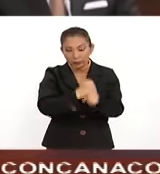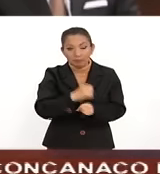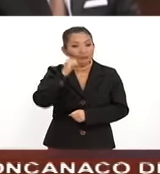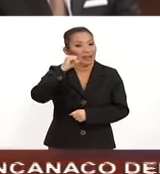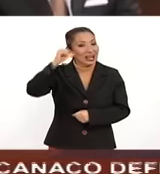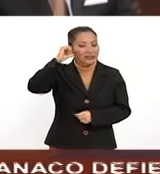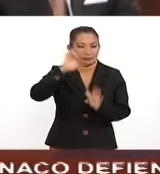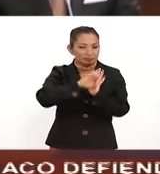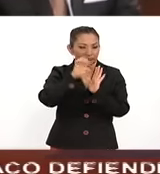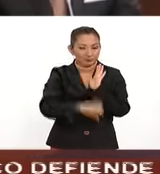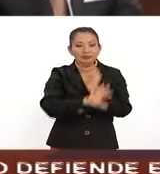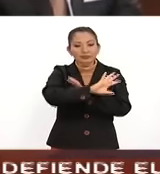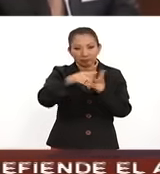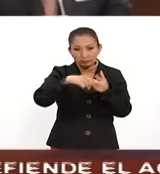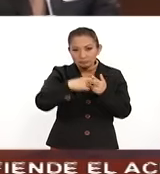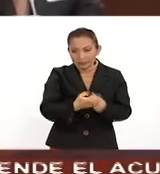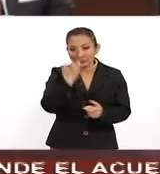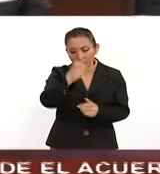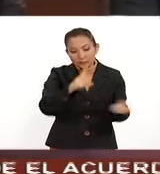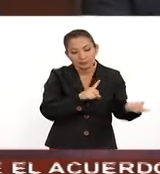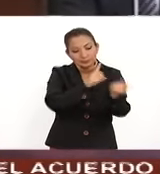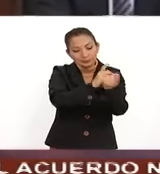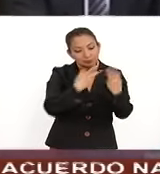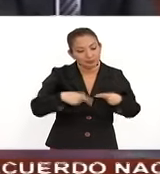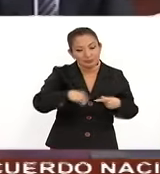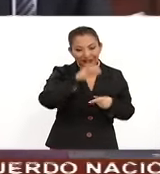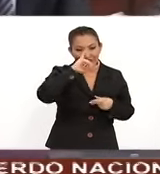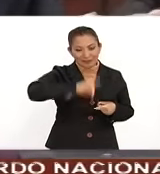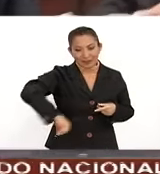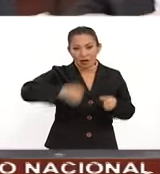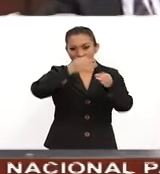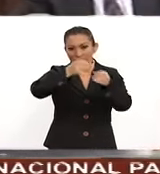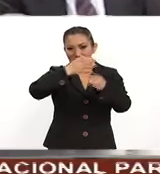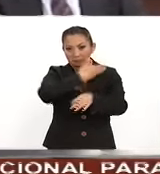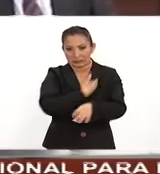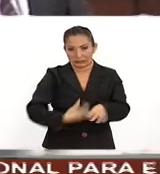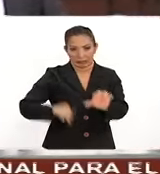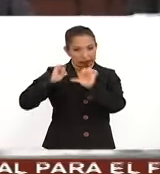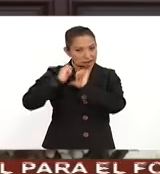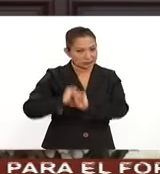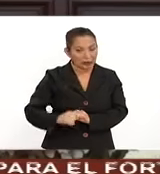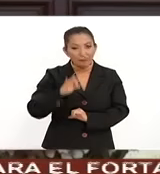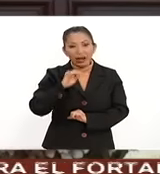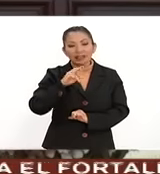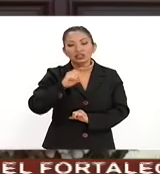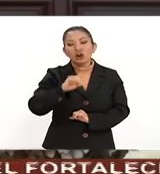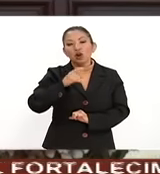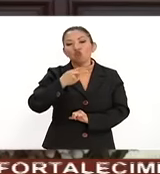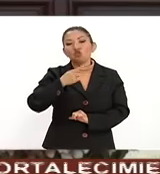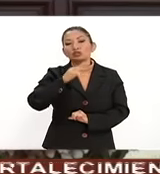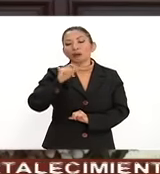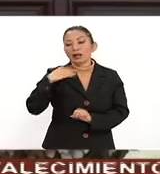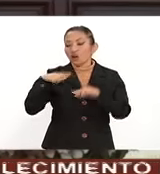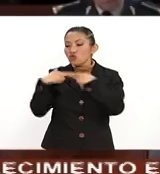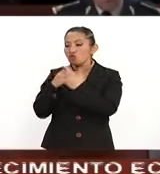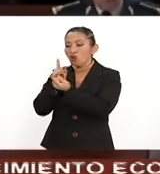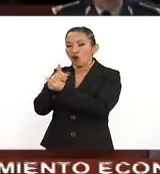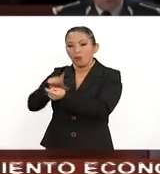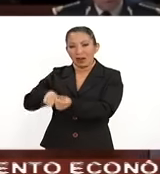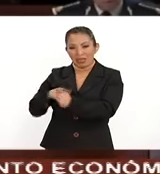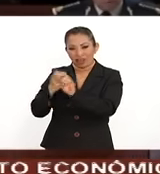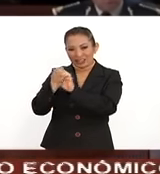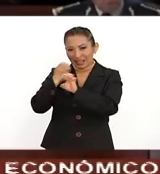Ayer, por ejemplo, ya iniciaron este tipo de encuentros cuando el jefe de la oficina de la presidencia, Francisco Guzmán, se reunió con el gobernador del Estado